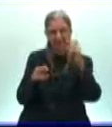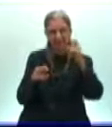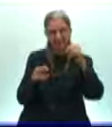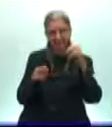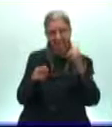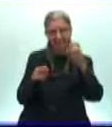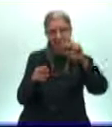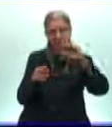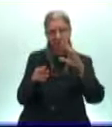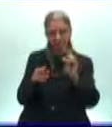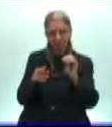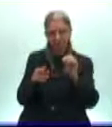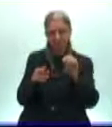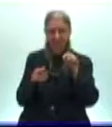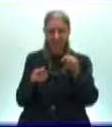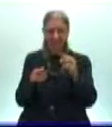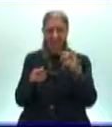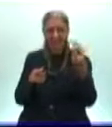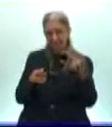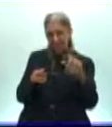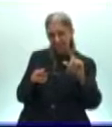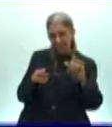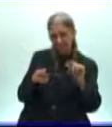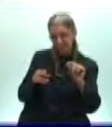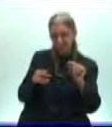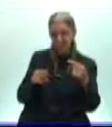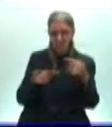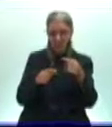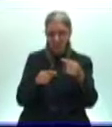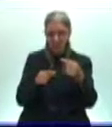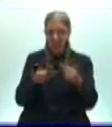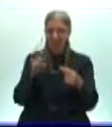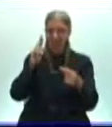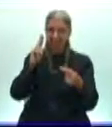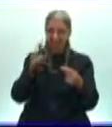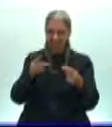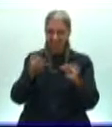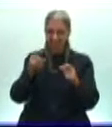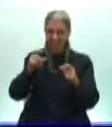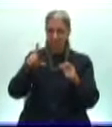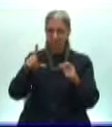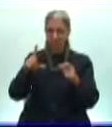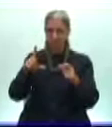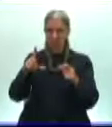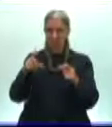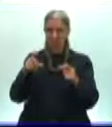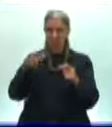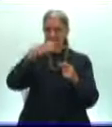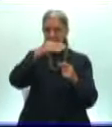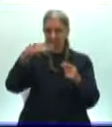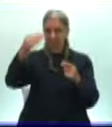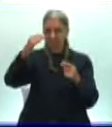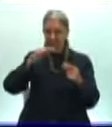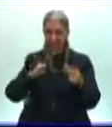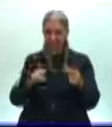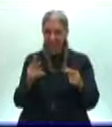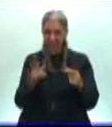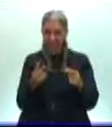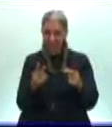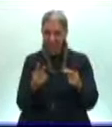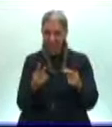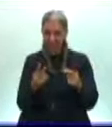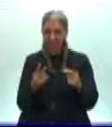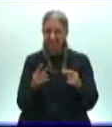además como el inventor de la primera máquina de vapor conocida como eolípida.